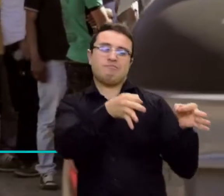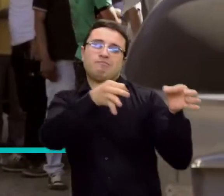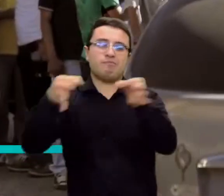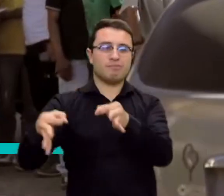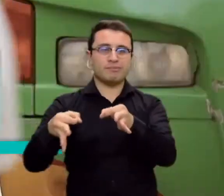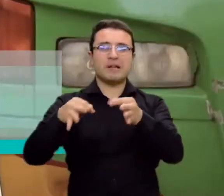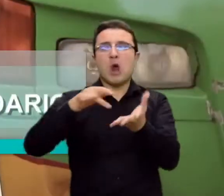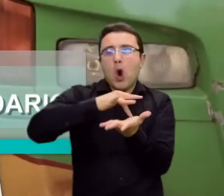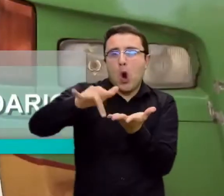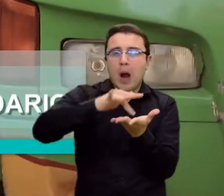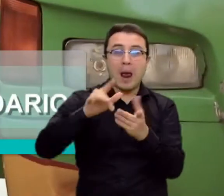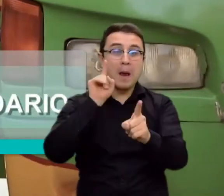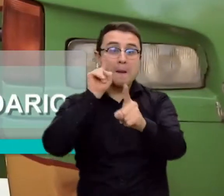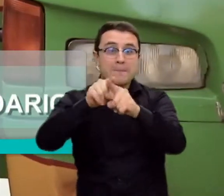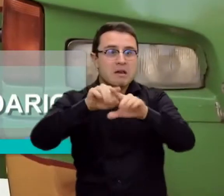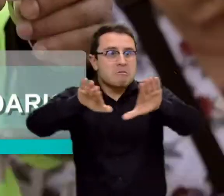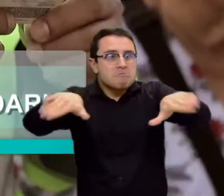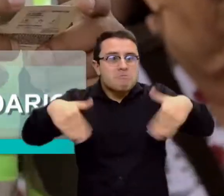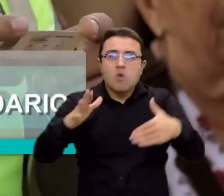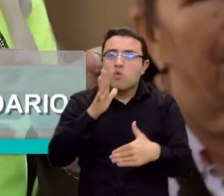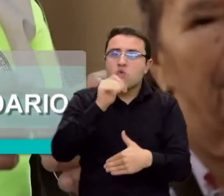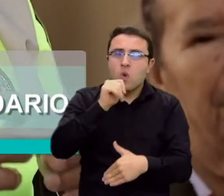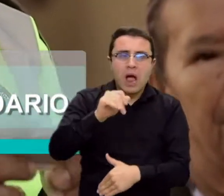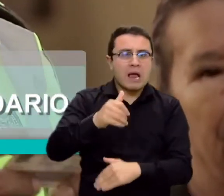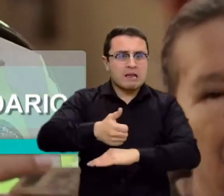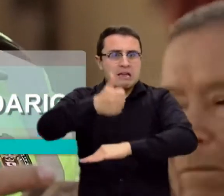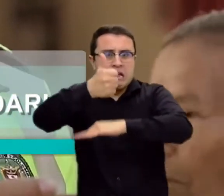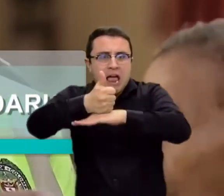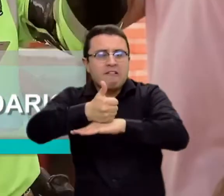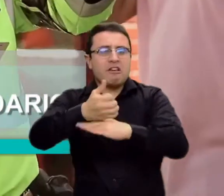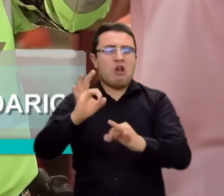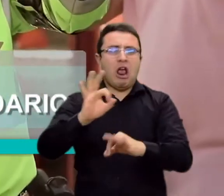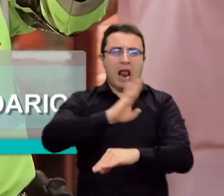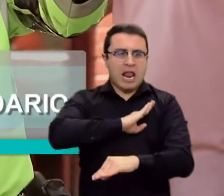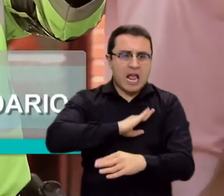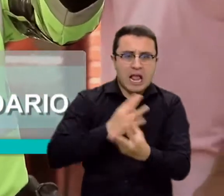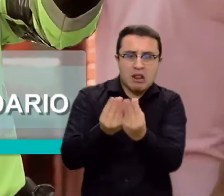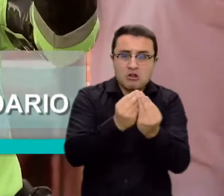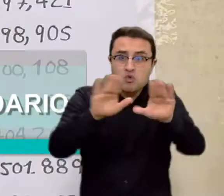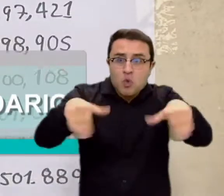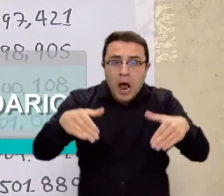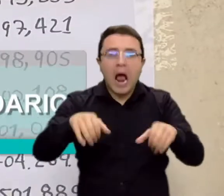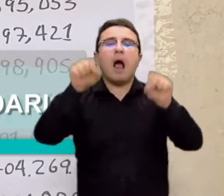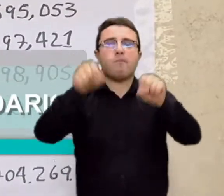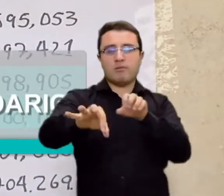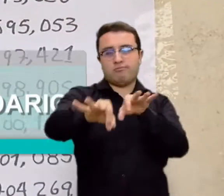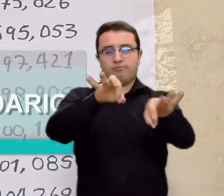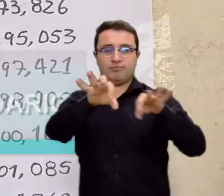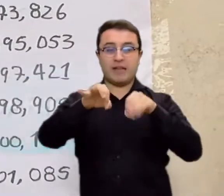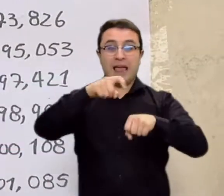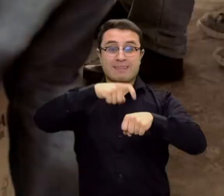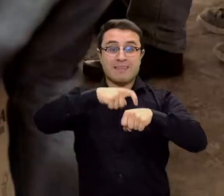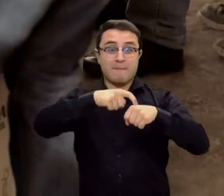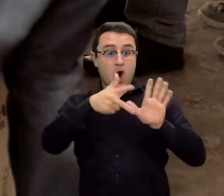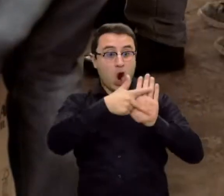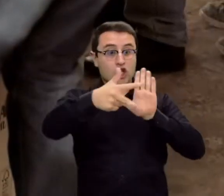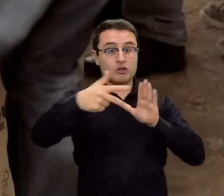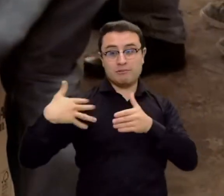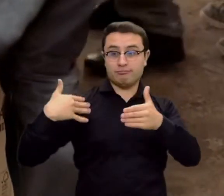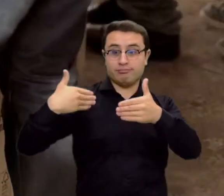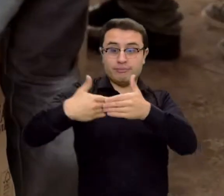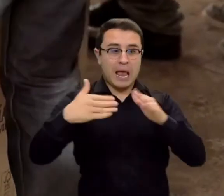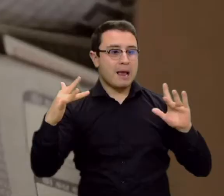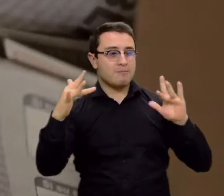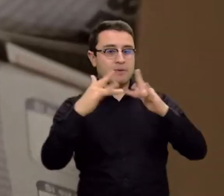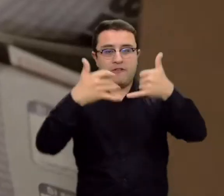de suplir la vacancia absoluta de un mandatario y elegir una autoridad por el tiempo que resta del periodo constitucional del cargo.